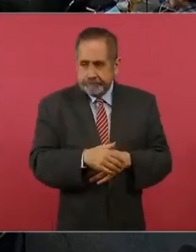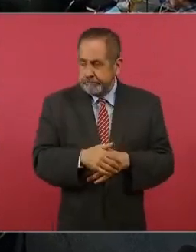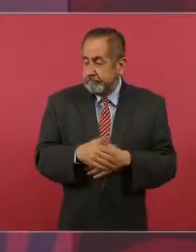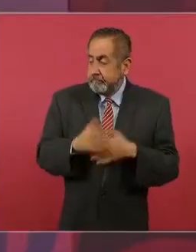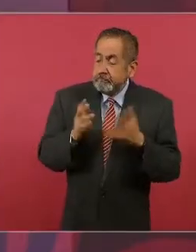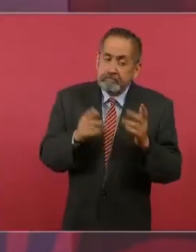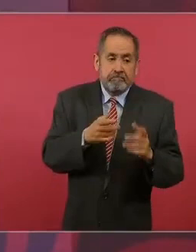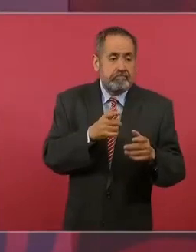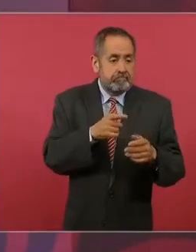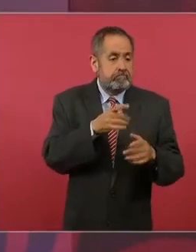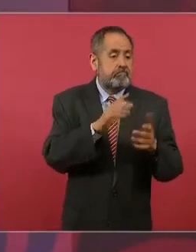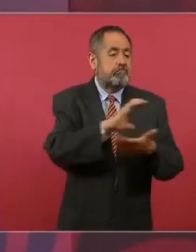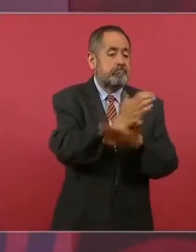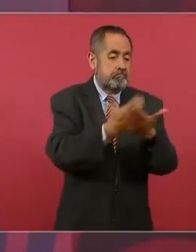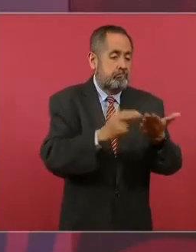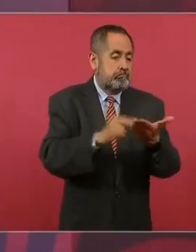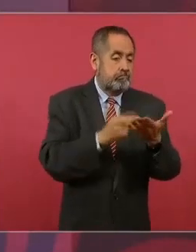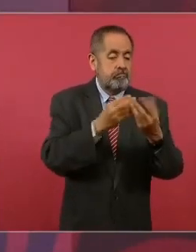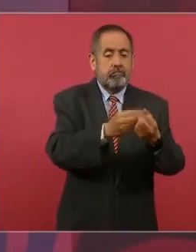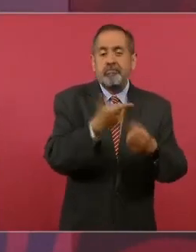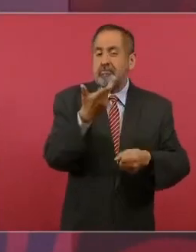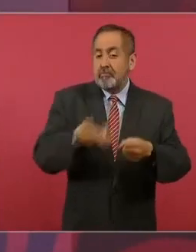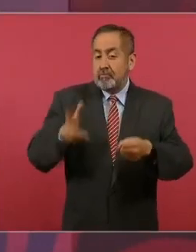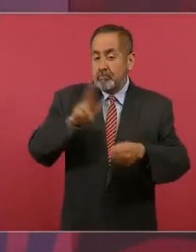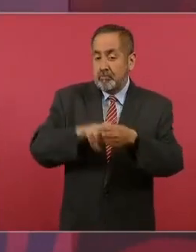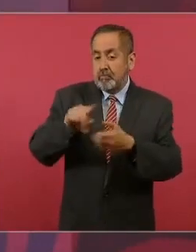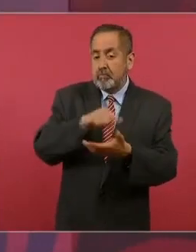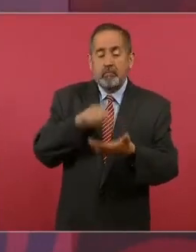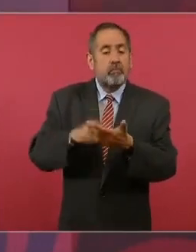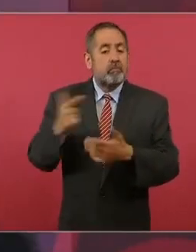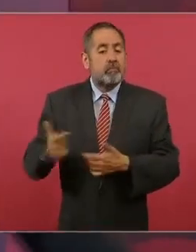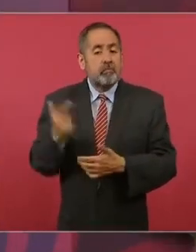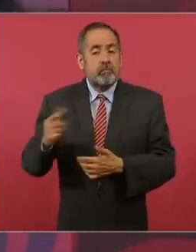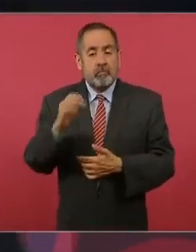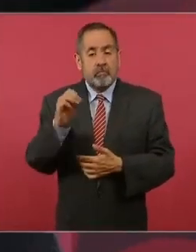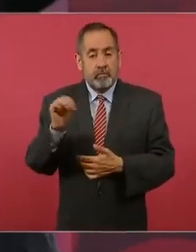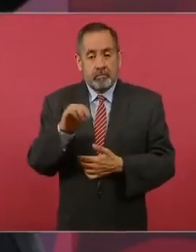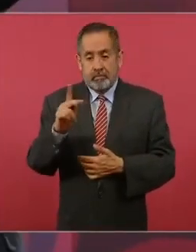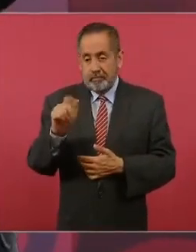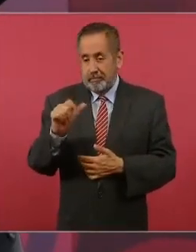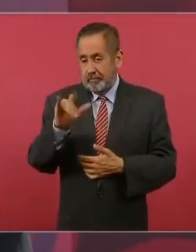Tiene un hospital en Gómez Palacio, allá en la Laguna,